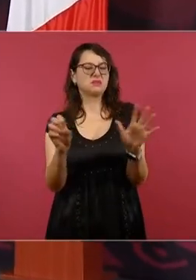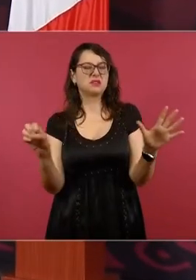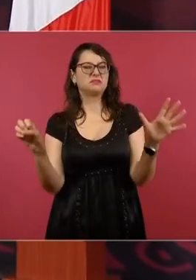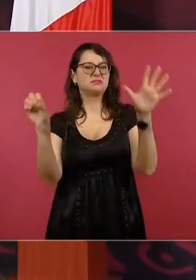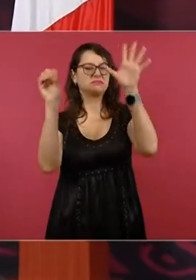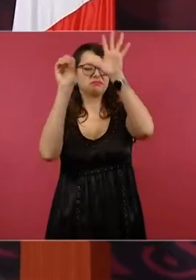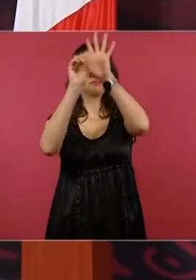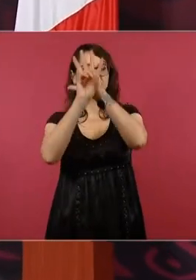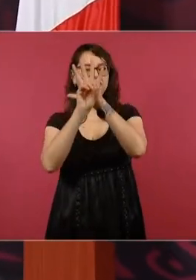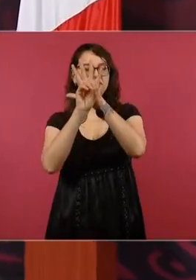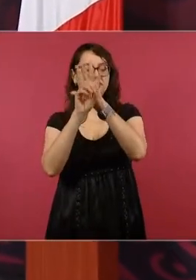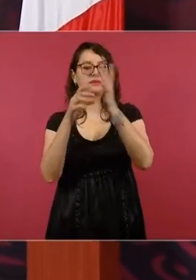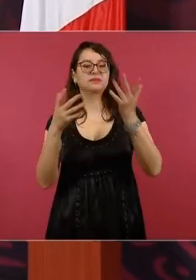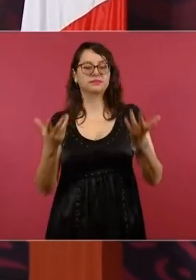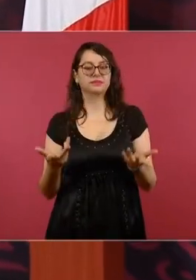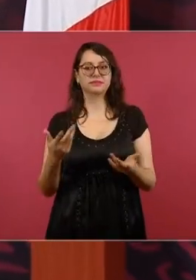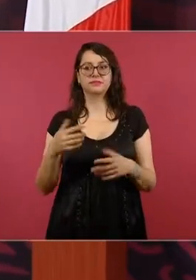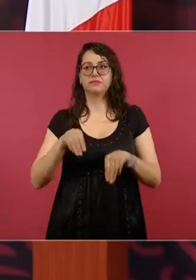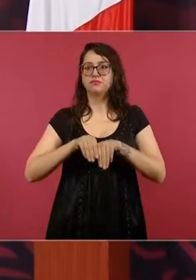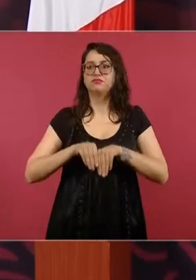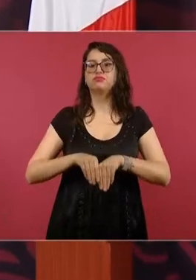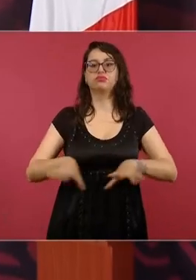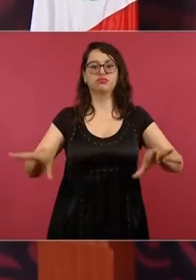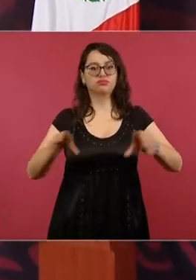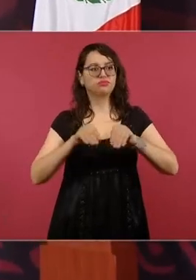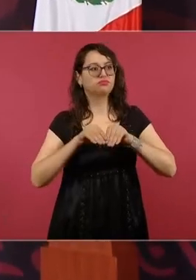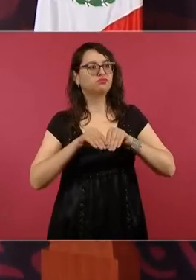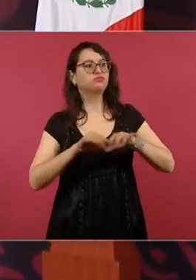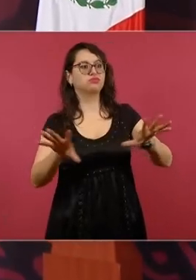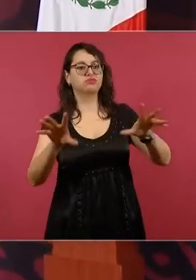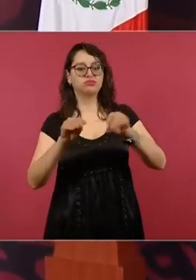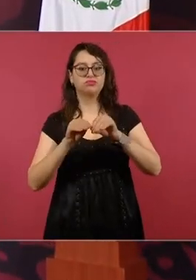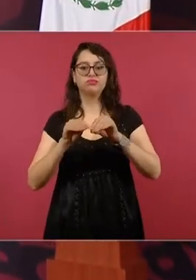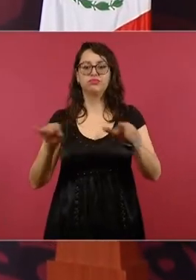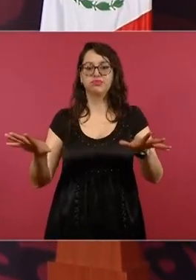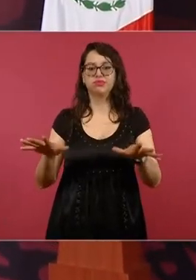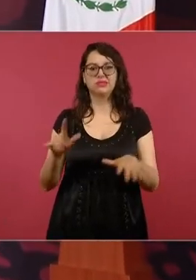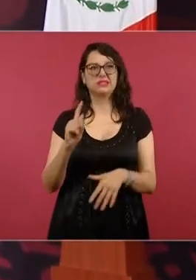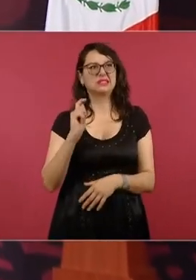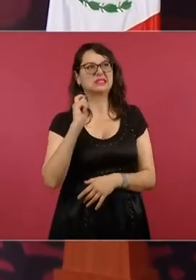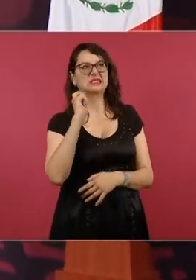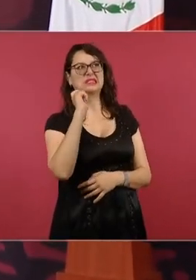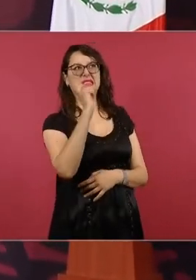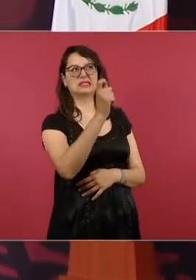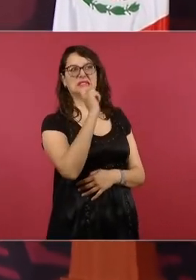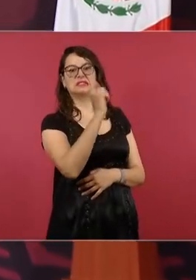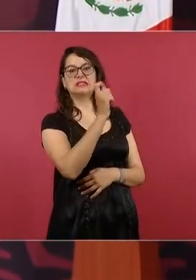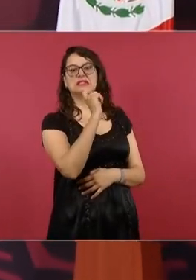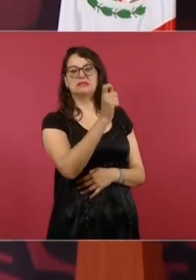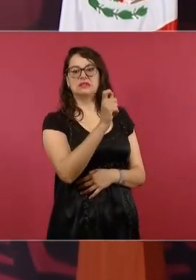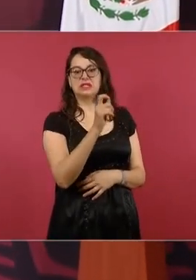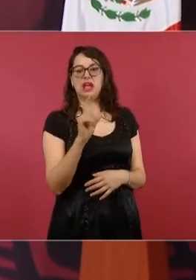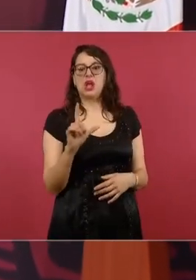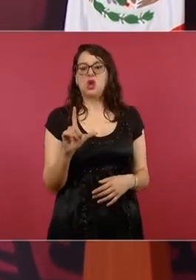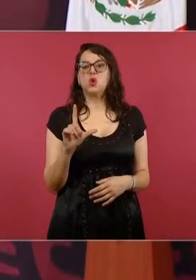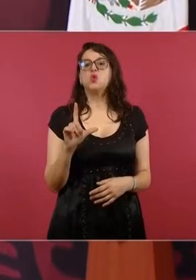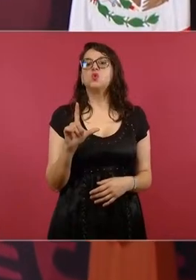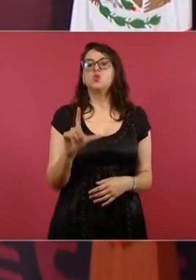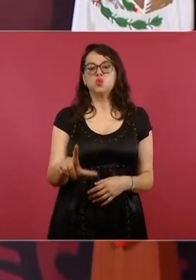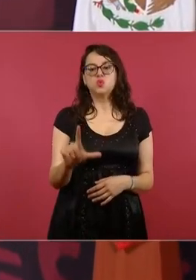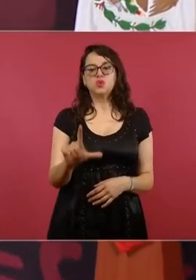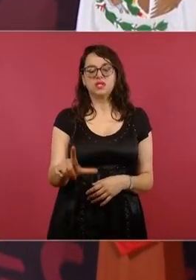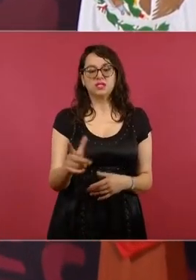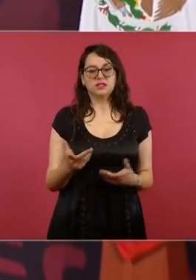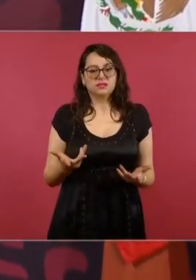se empiece a conocer más sobre lo que vamos a vivir,